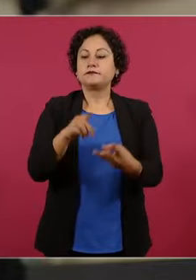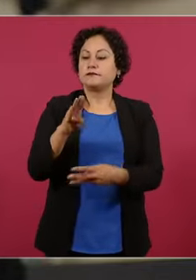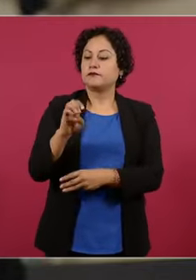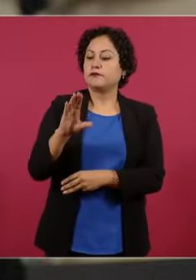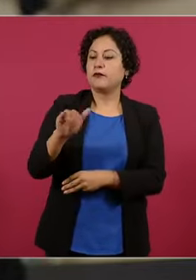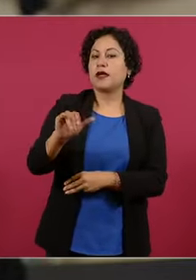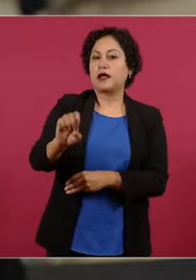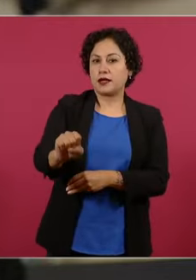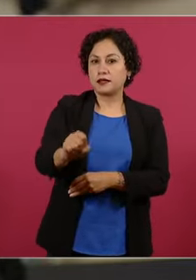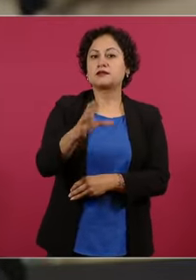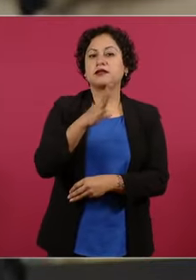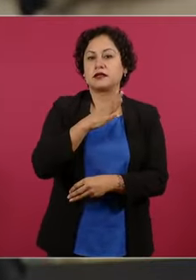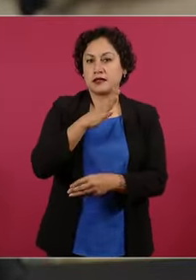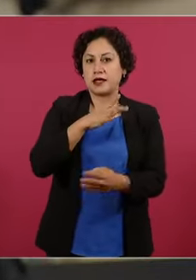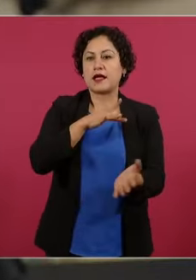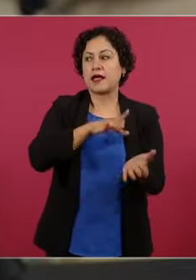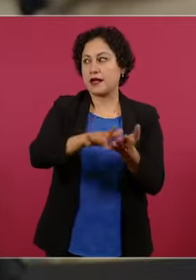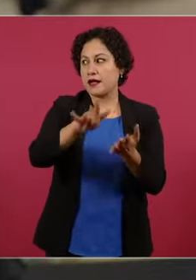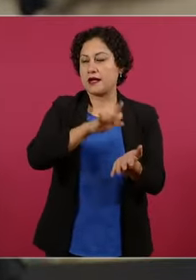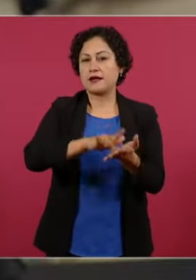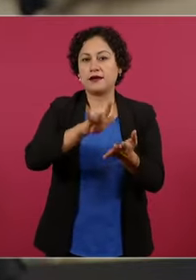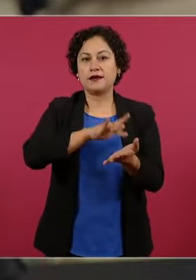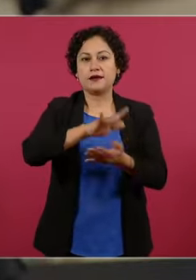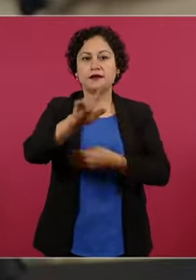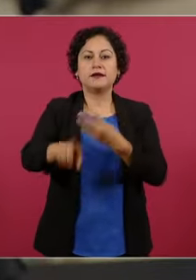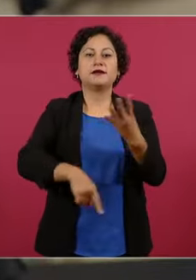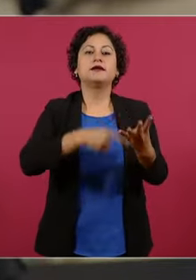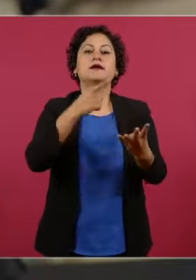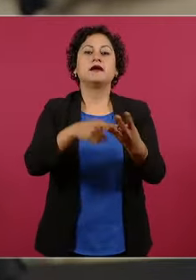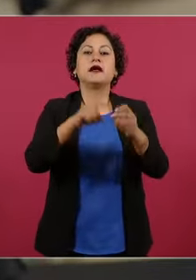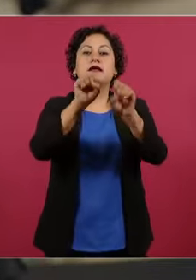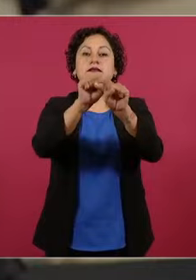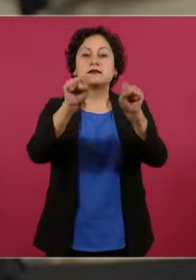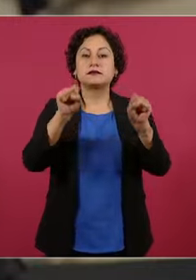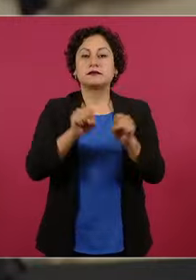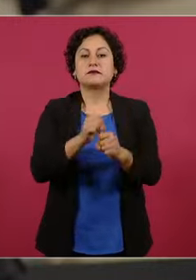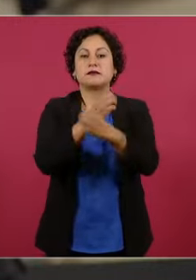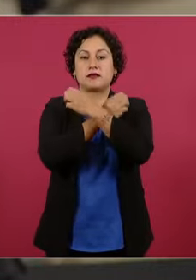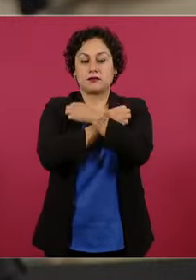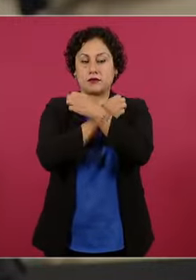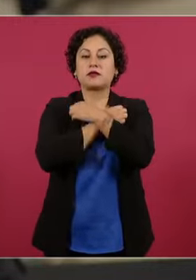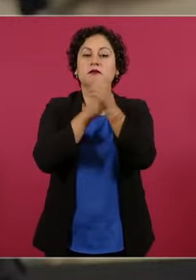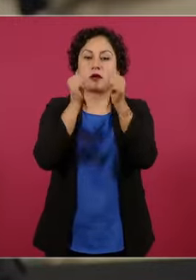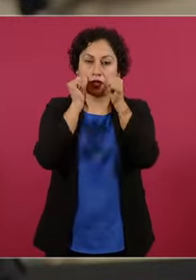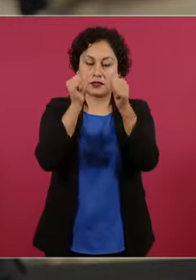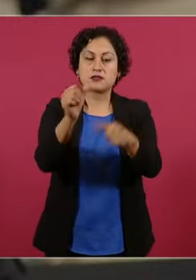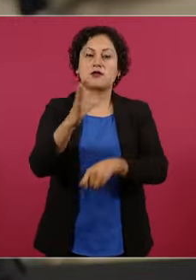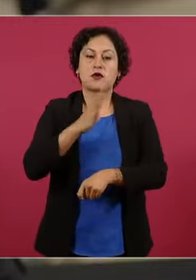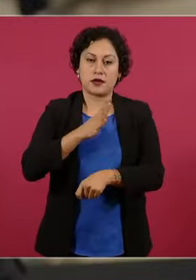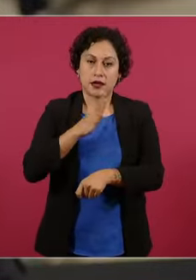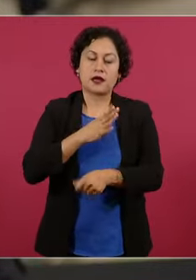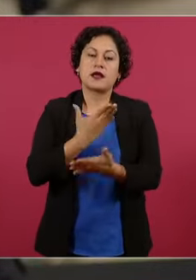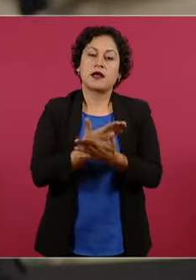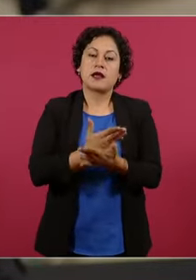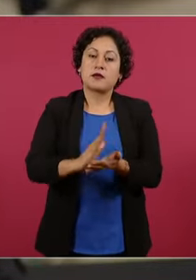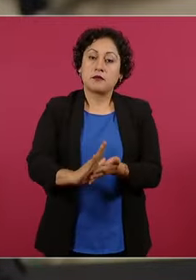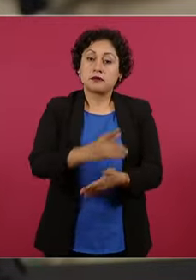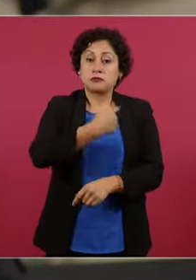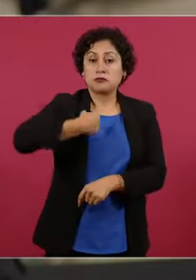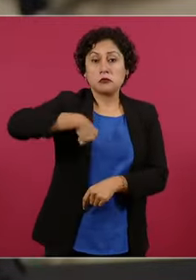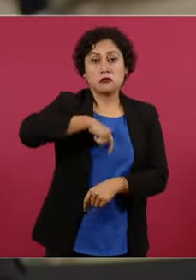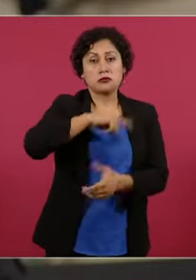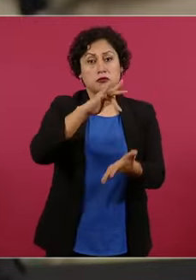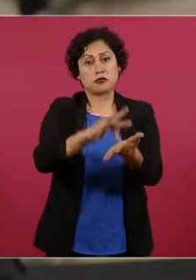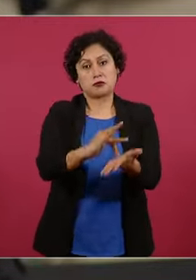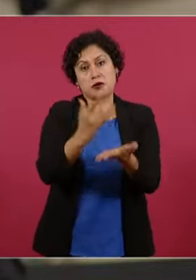hay atención en el sistema educativo. Y sobre todo, gracias al agradecimiento de todos los tamaulipecos, porque